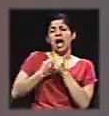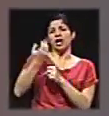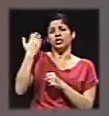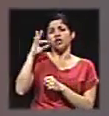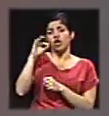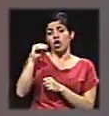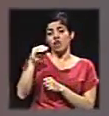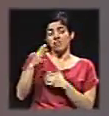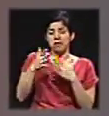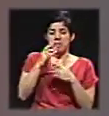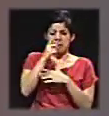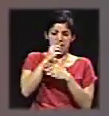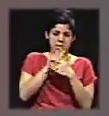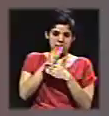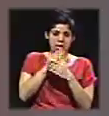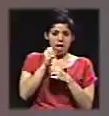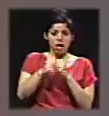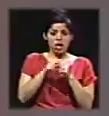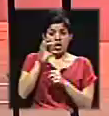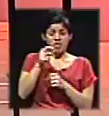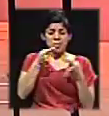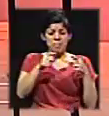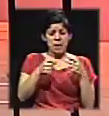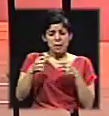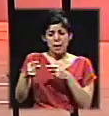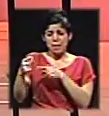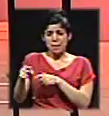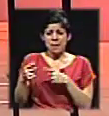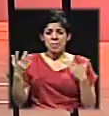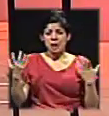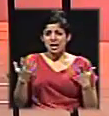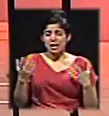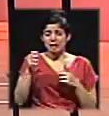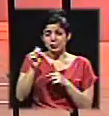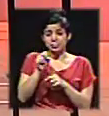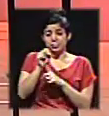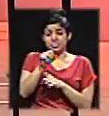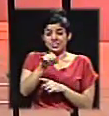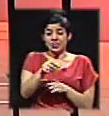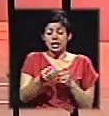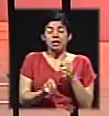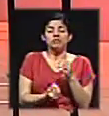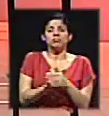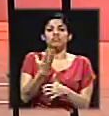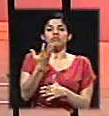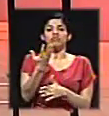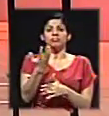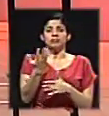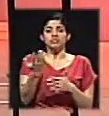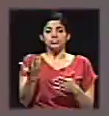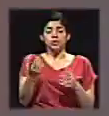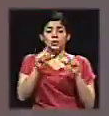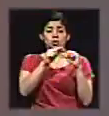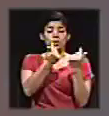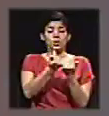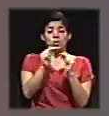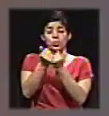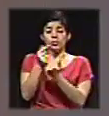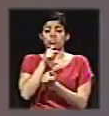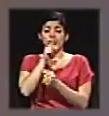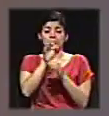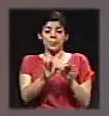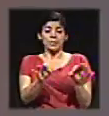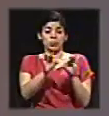segunda mitad de los años 90, donde ocurren una serie de acontecimientos que lanzan a grupos importantes